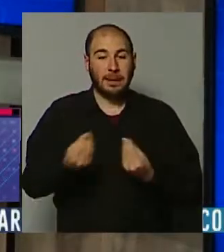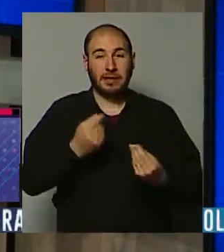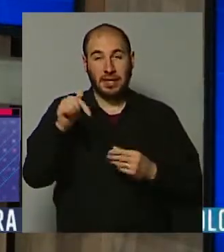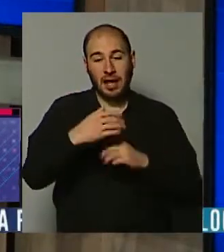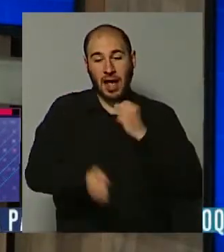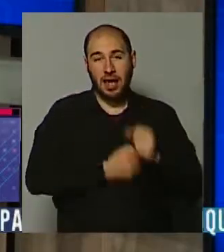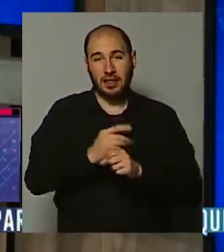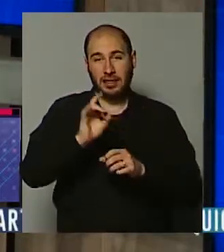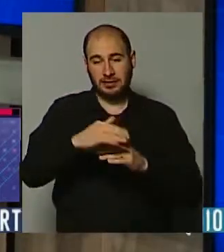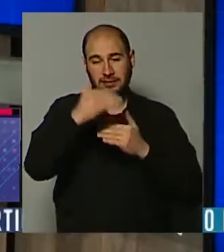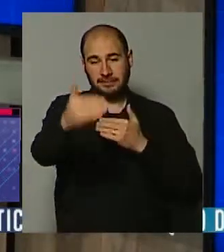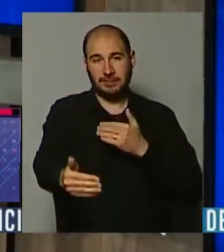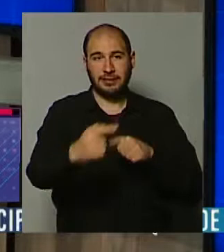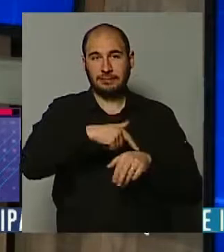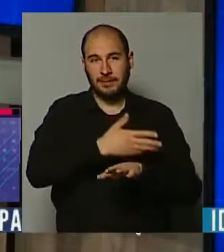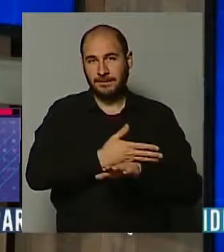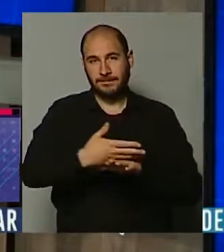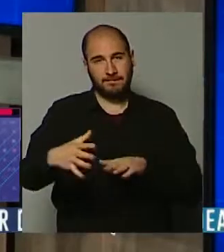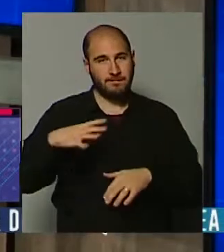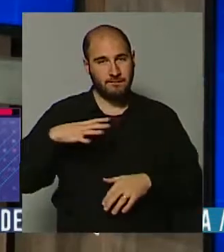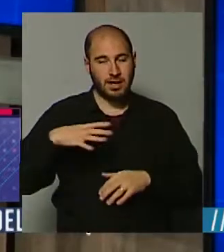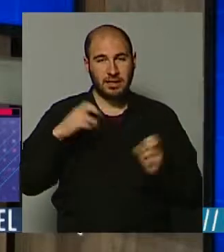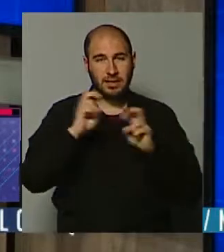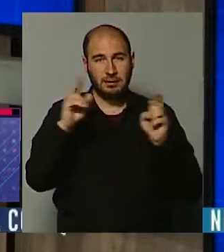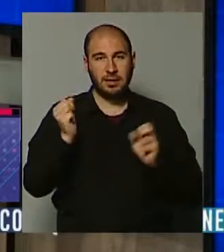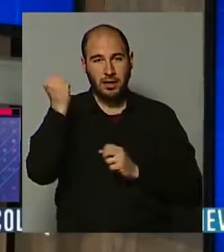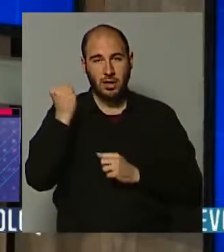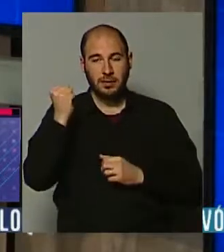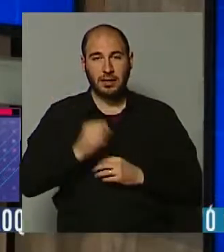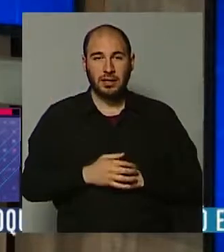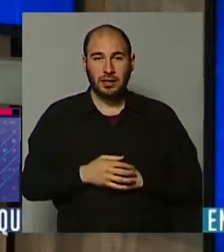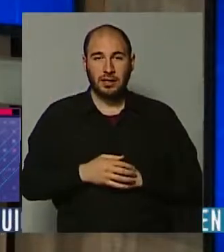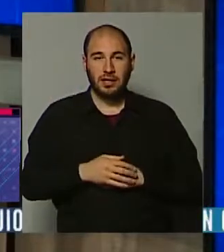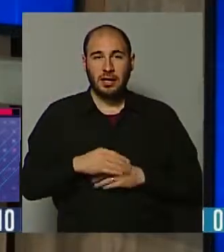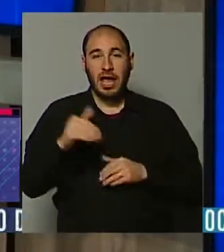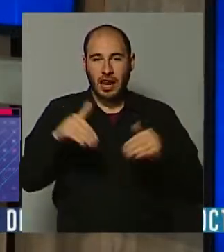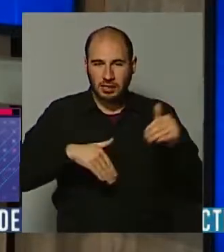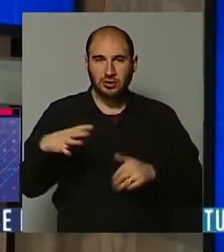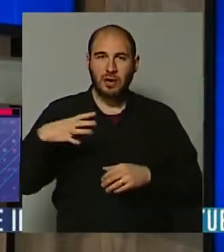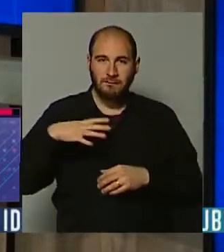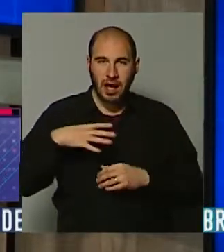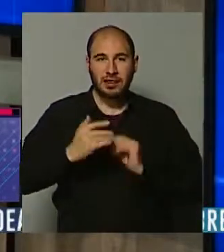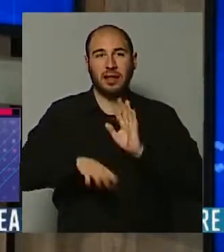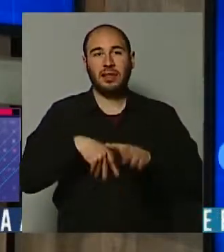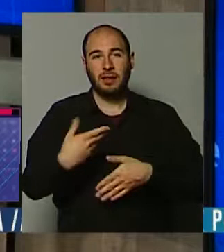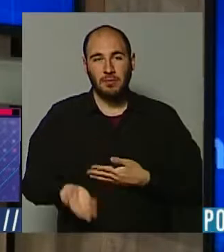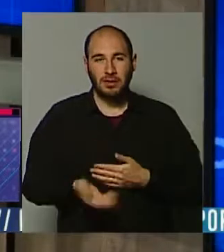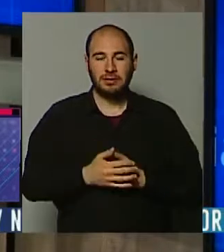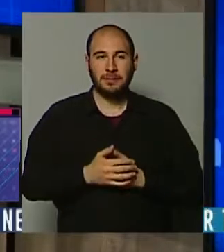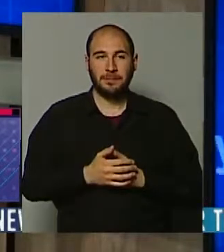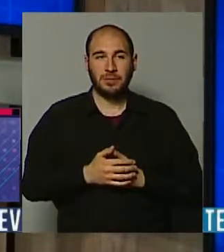acá a fin de año, que tenemos un largo camino que transitar en materia económica. Nos quedan todavía las elecciones, después nos